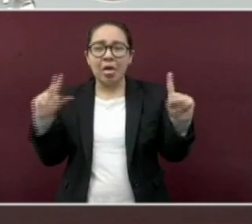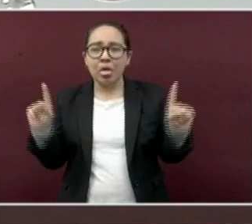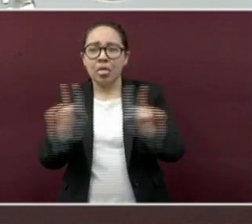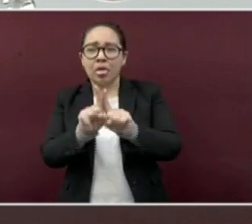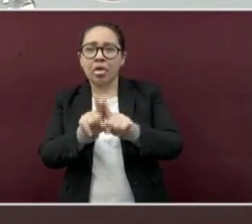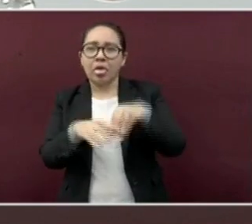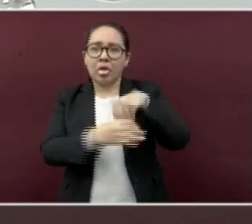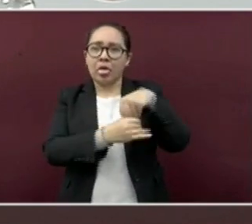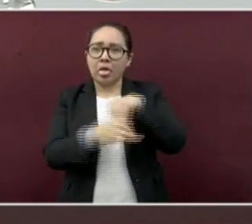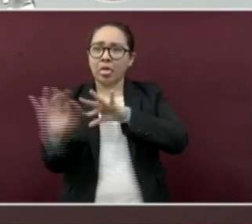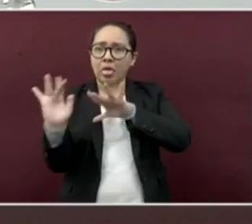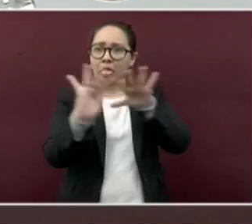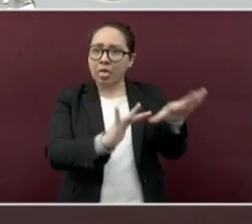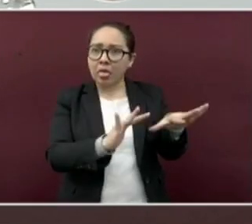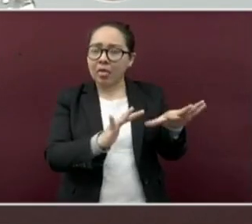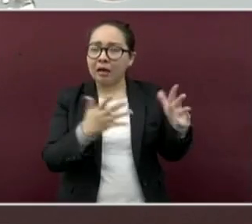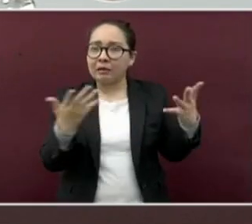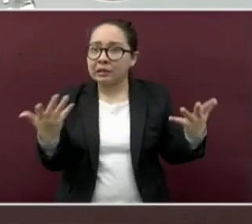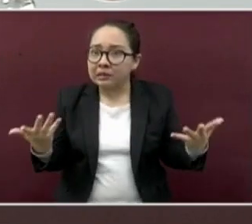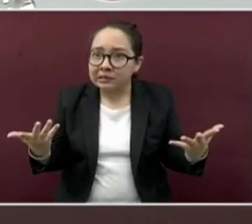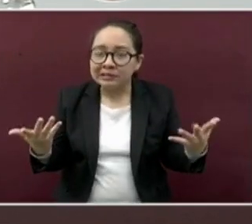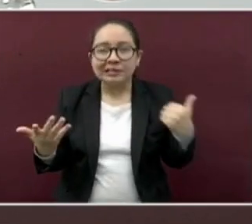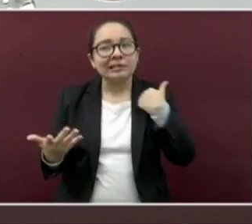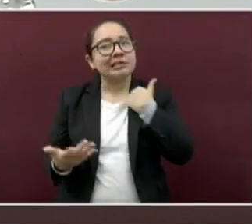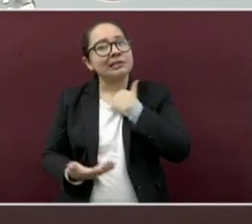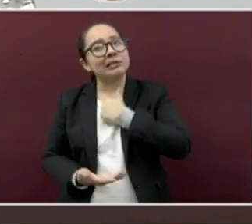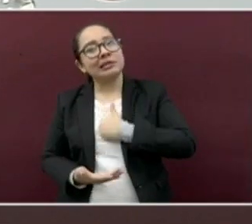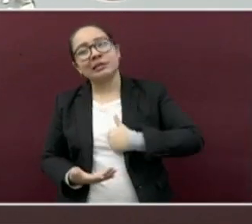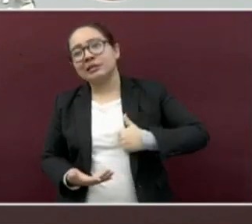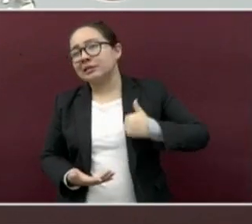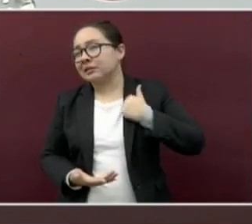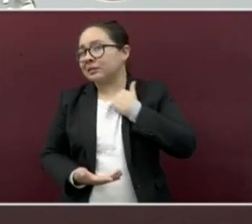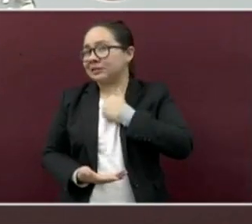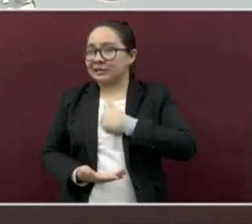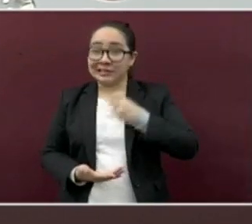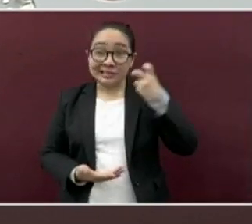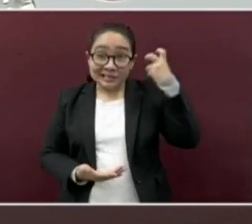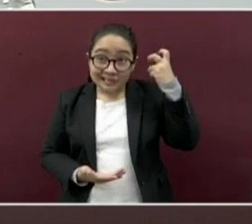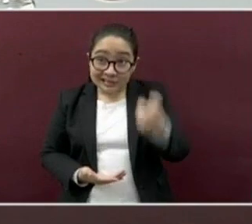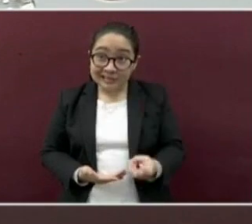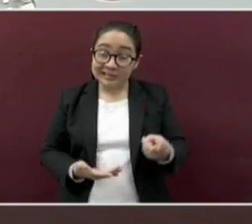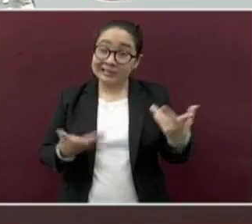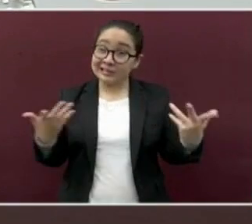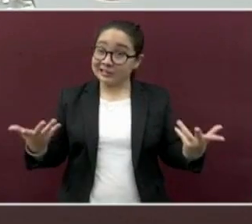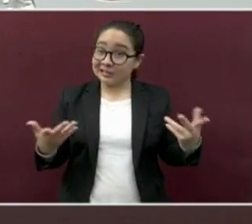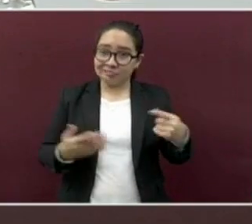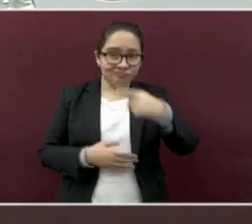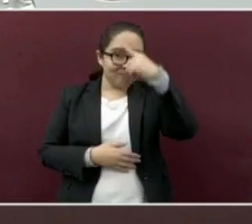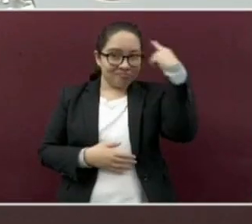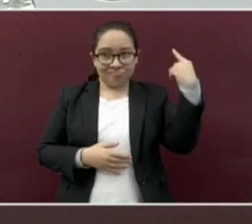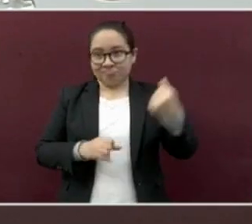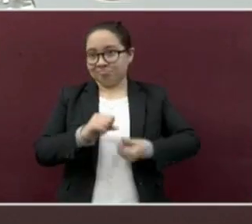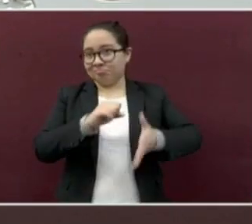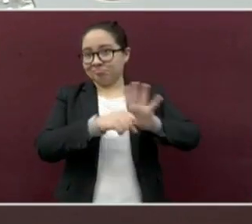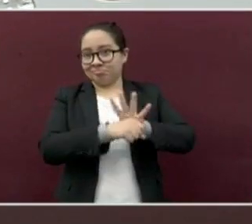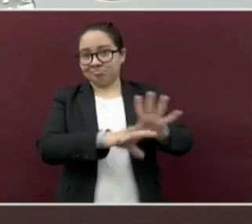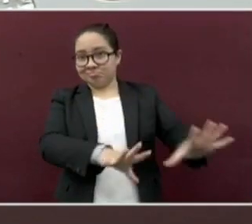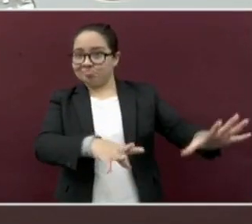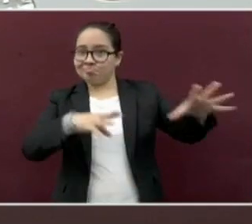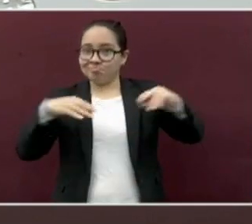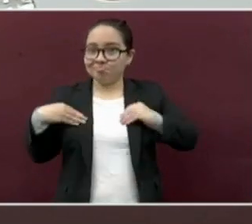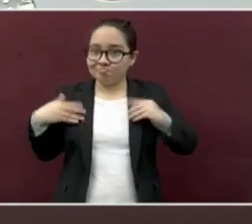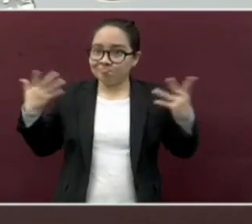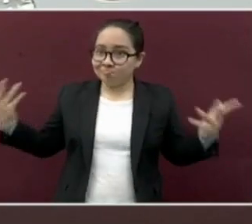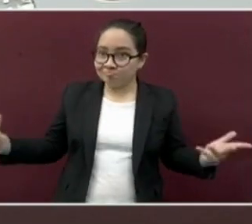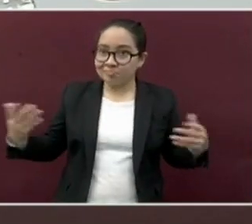muy lamentable es la forma más efectiva de contagiarse. Es decir,